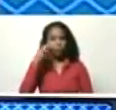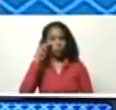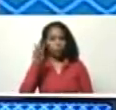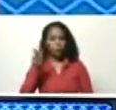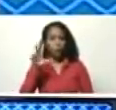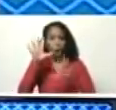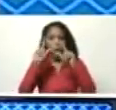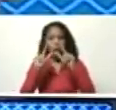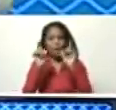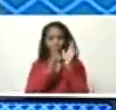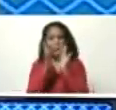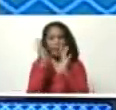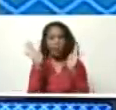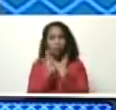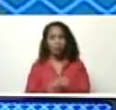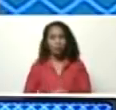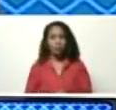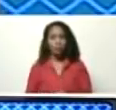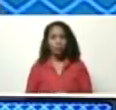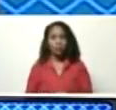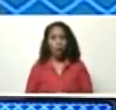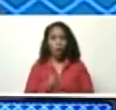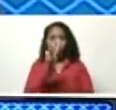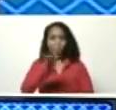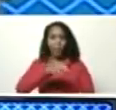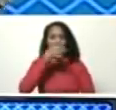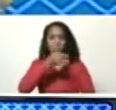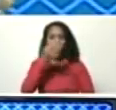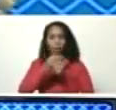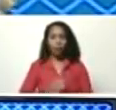11 de abril, 2 de la tarde,